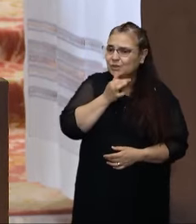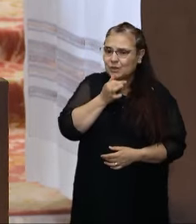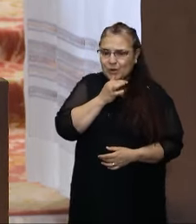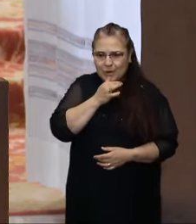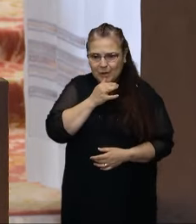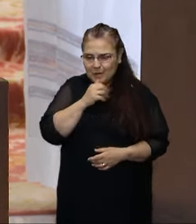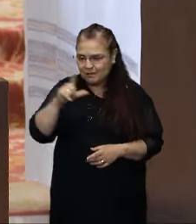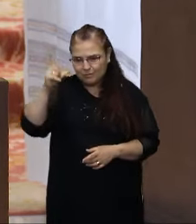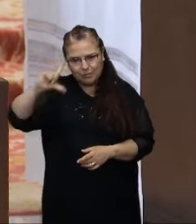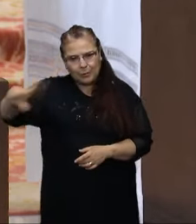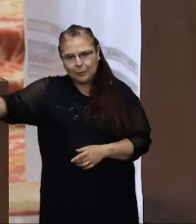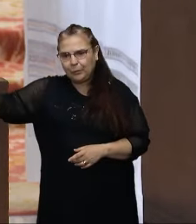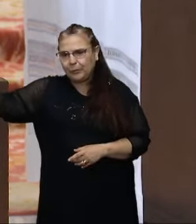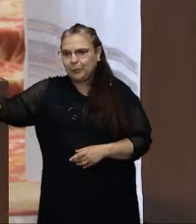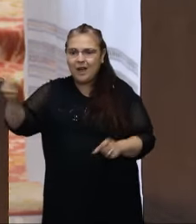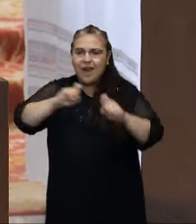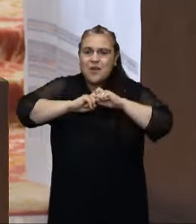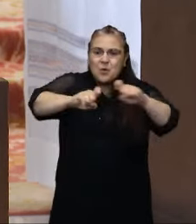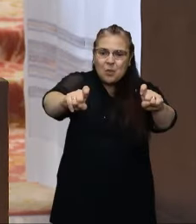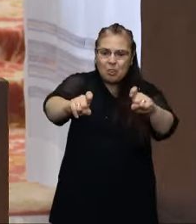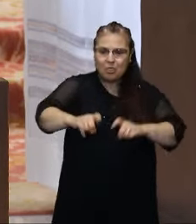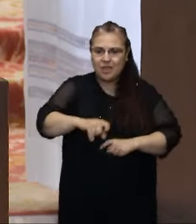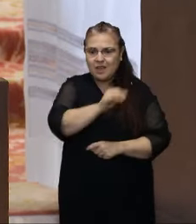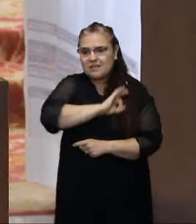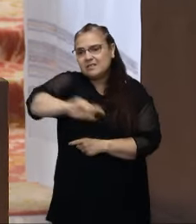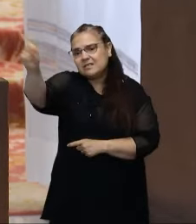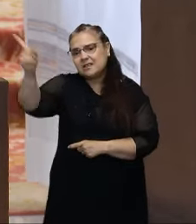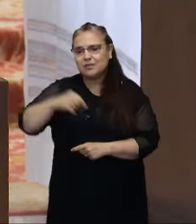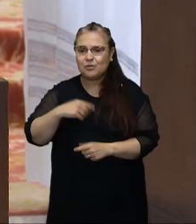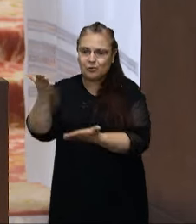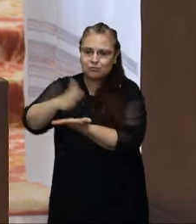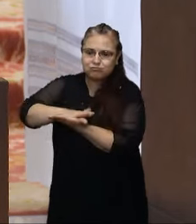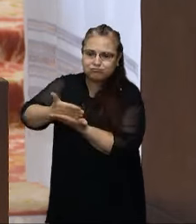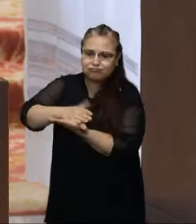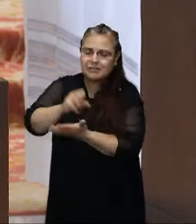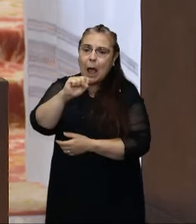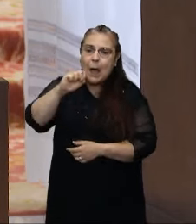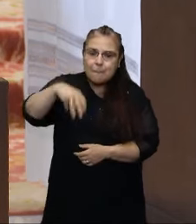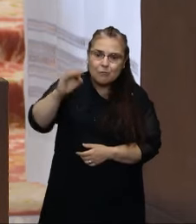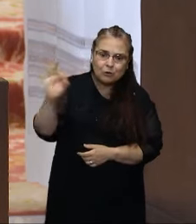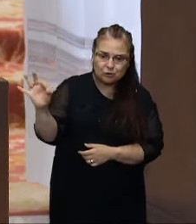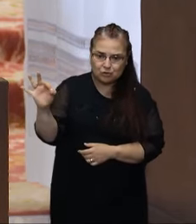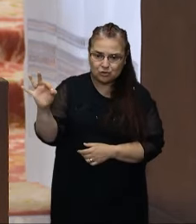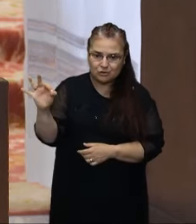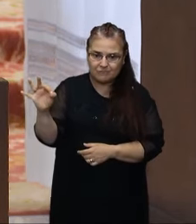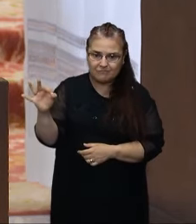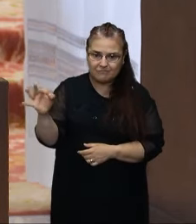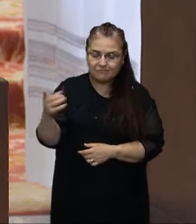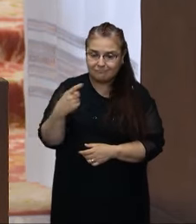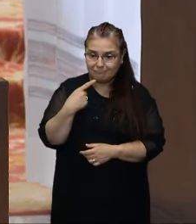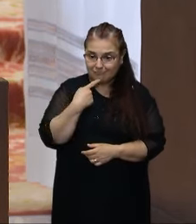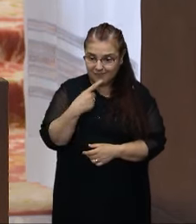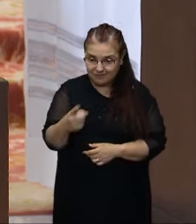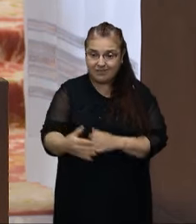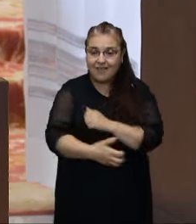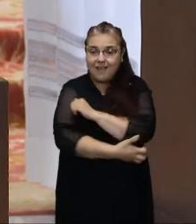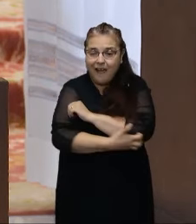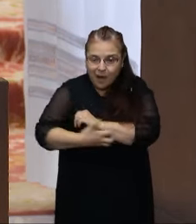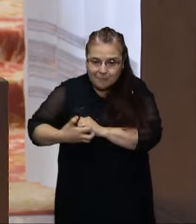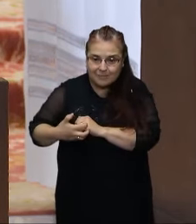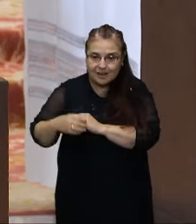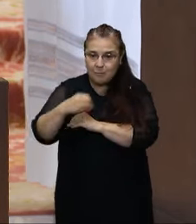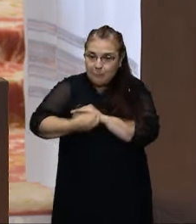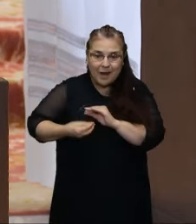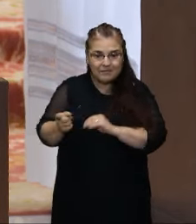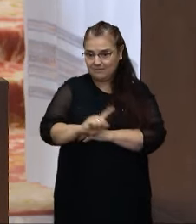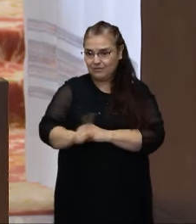que anuncia el Señor por medio de Amós: pondré hambre, pero no de pan, sino de